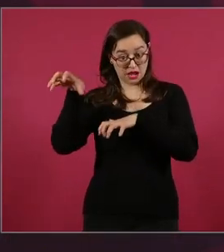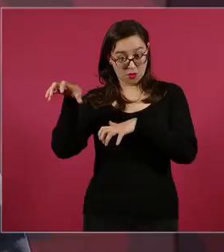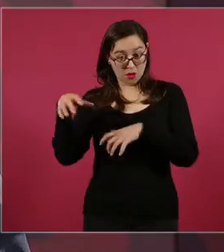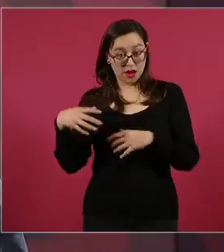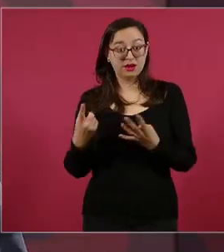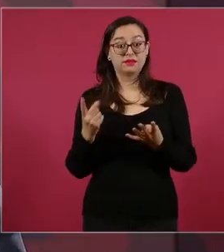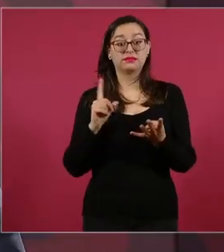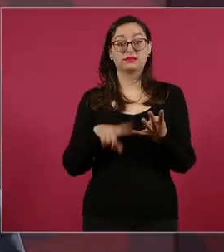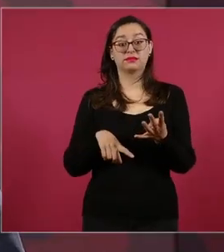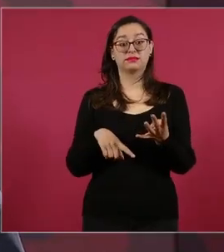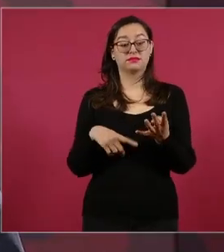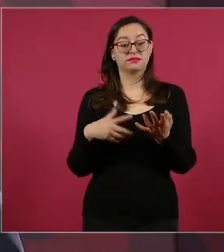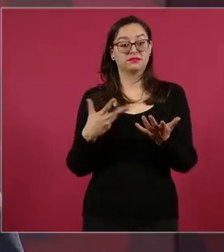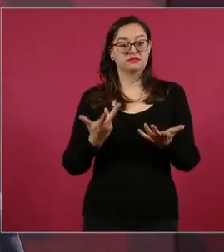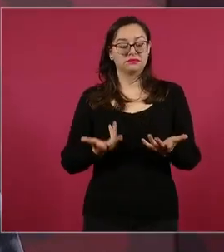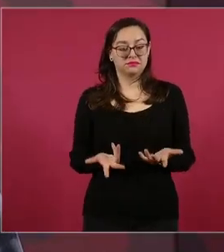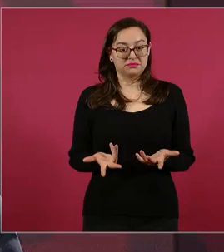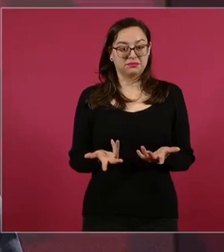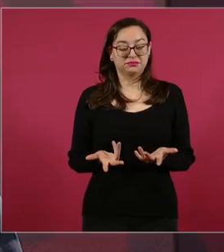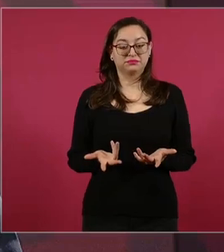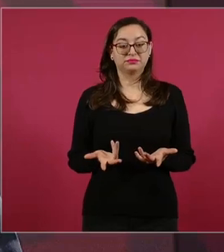y son ciudades